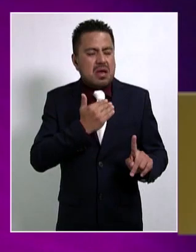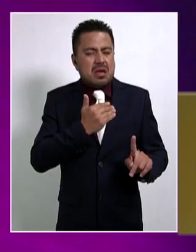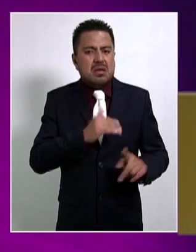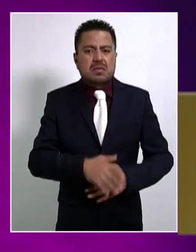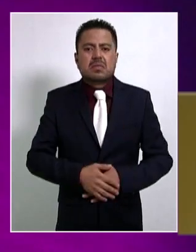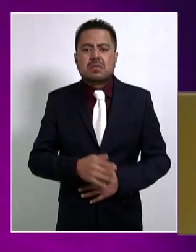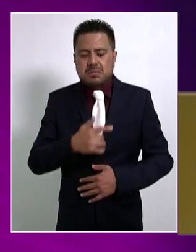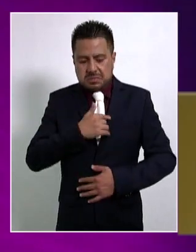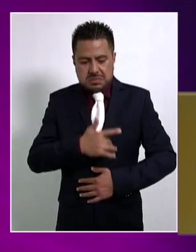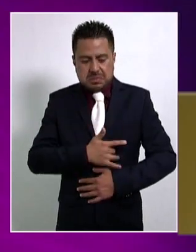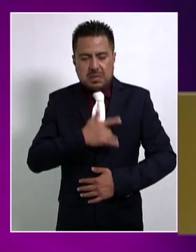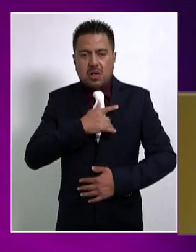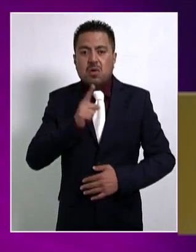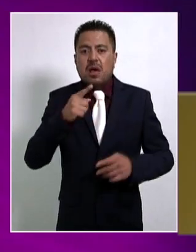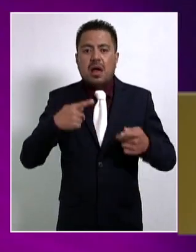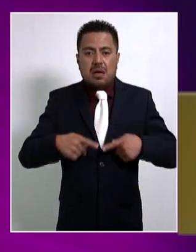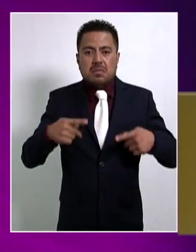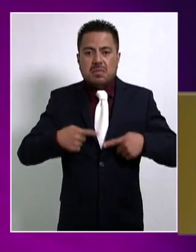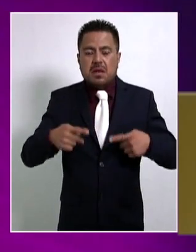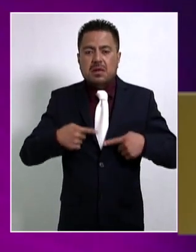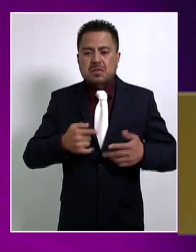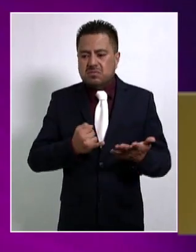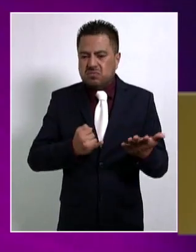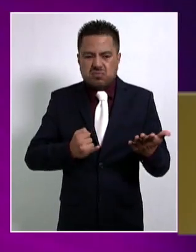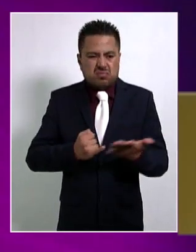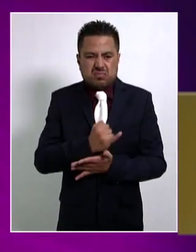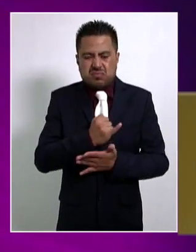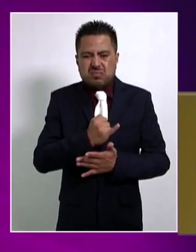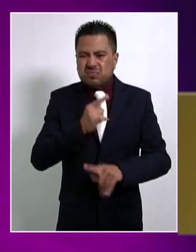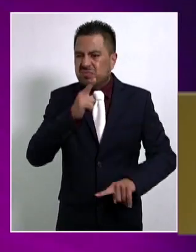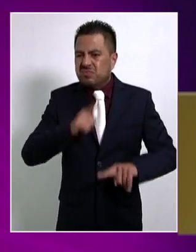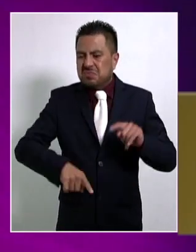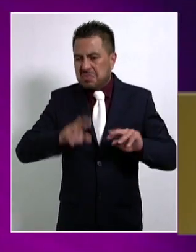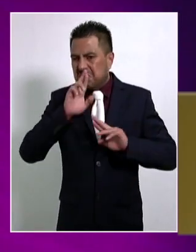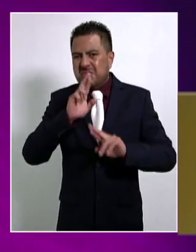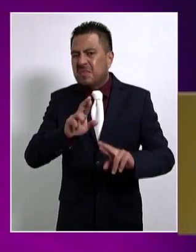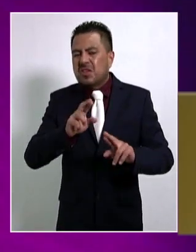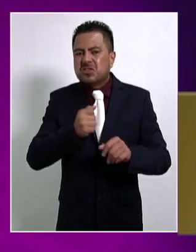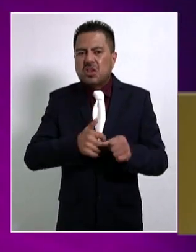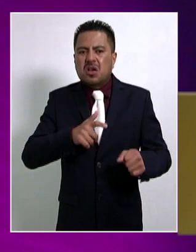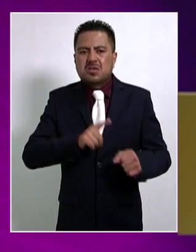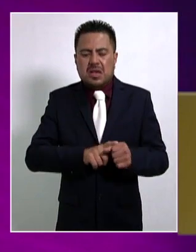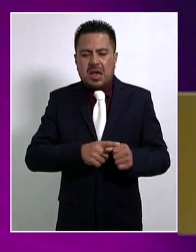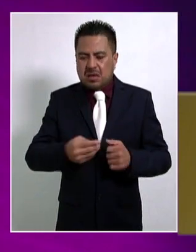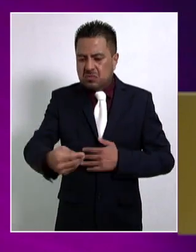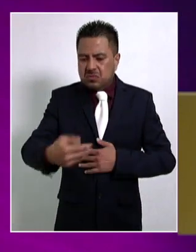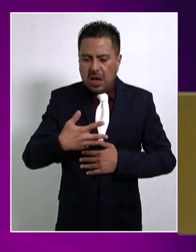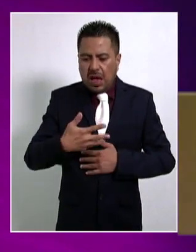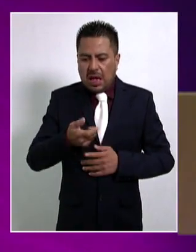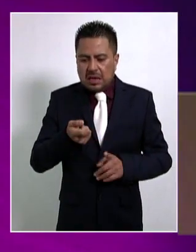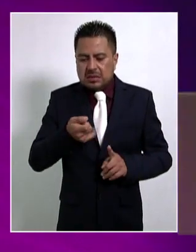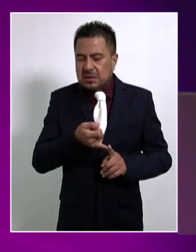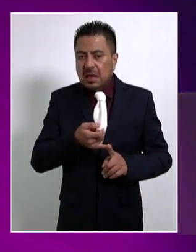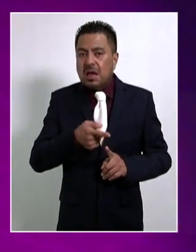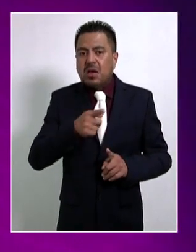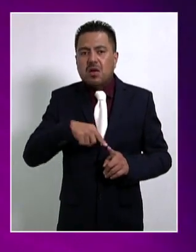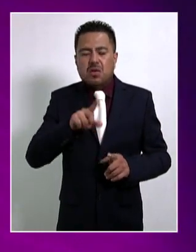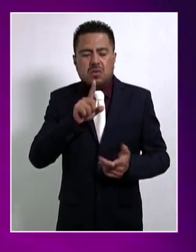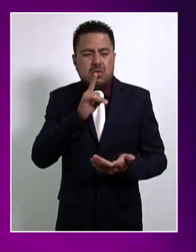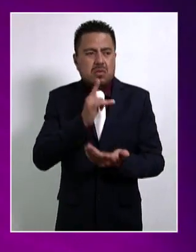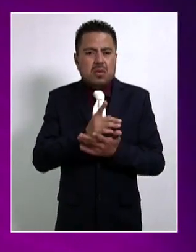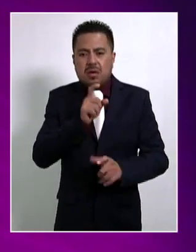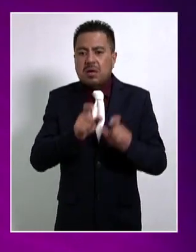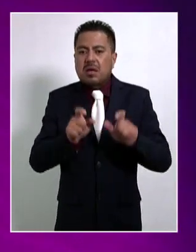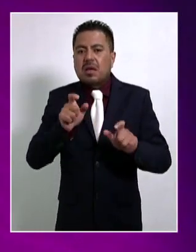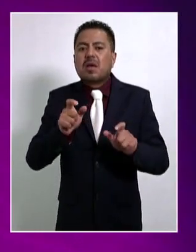Me parece que cuando una persona decide desobedecer también a lo socialmente asignado, no solamente en cuestión de